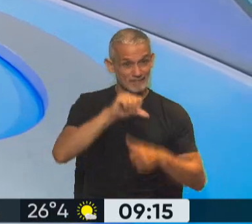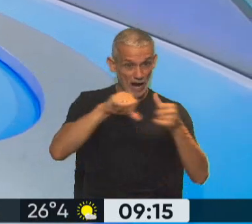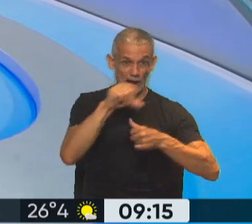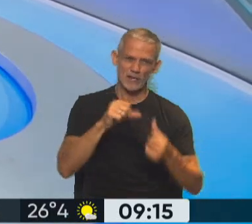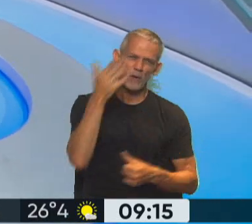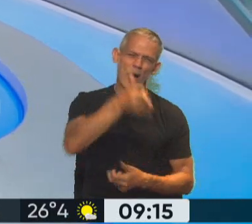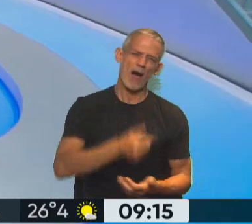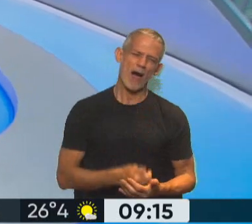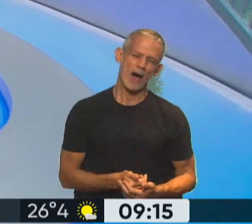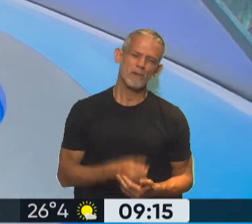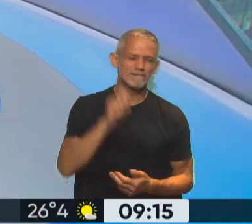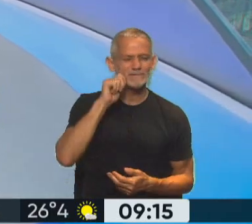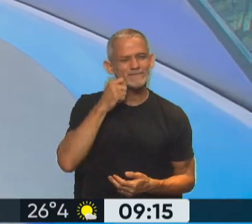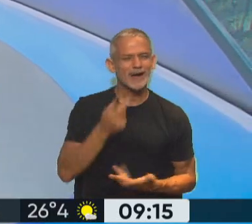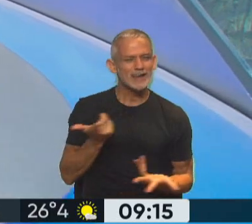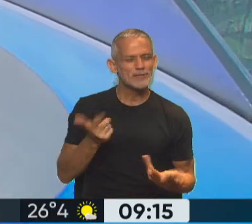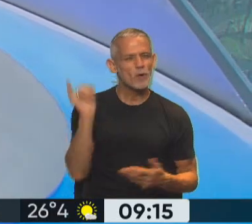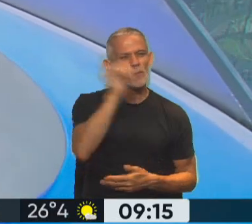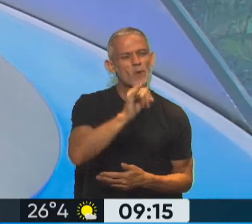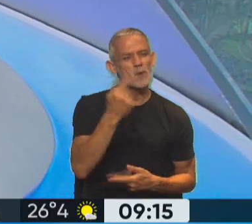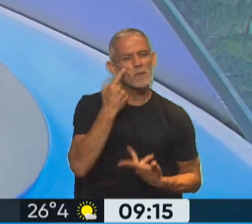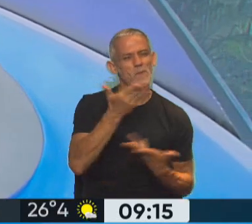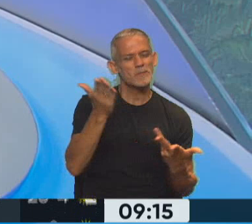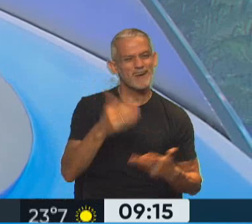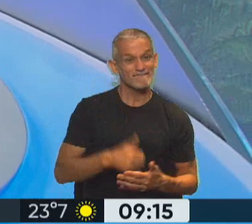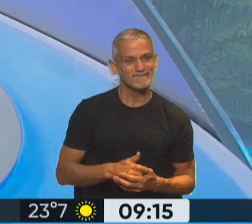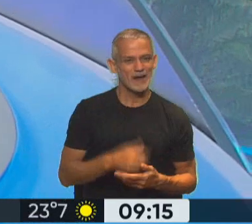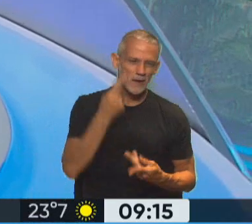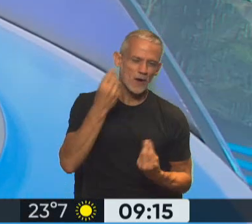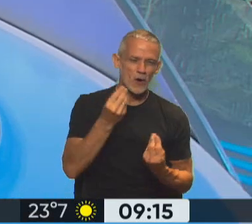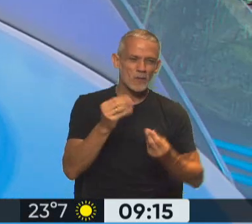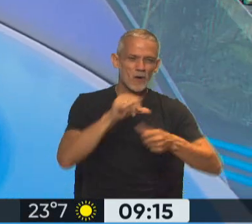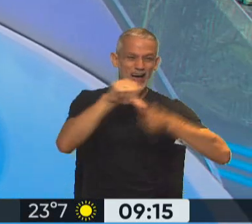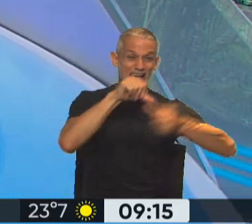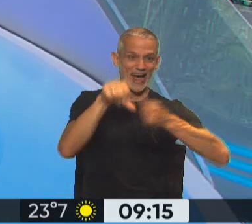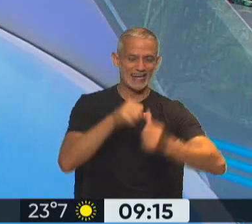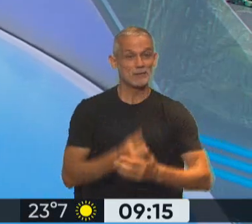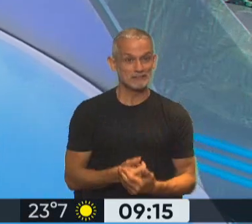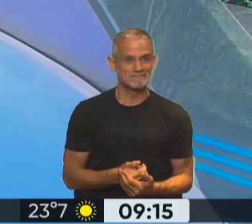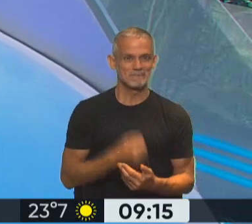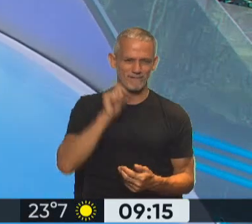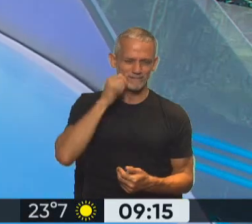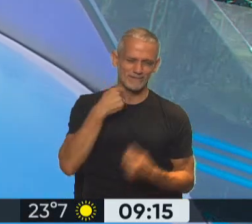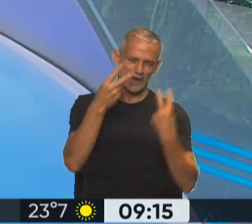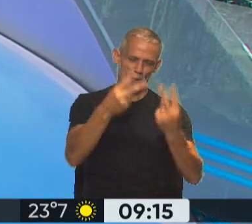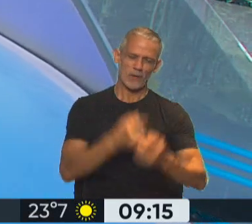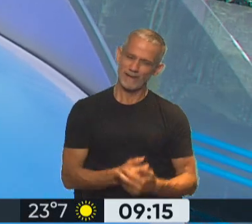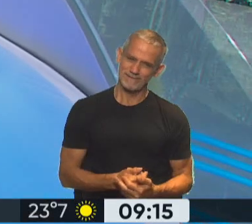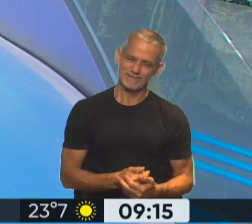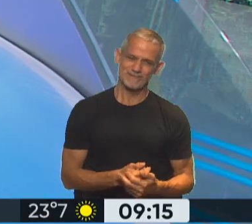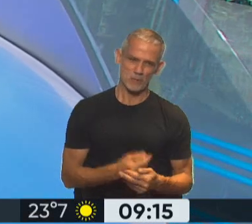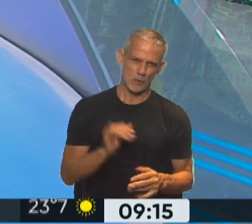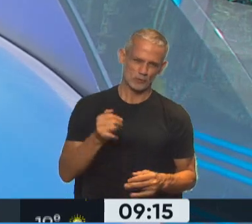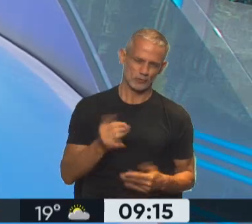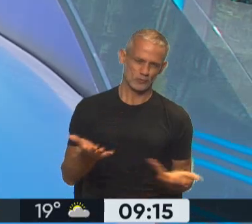me propongo Eh no tengo ningún problema ir a mostrarle al pueblo argentino Cómo Cuál va a ser el nuevo presidente de la selección